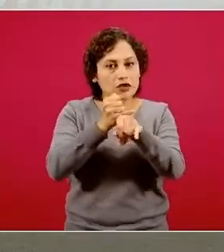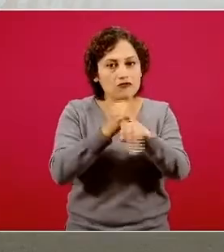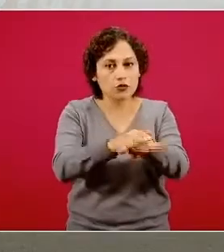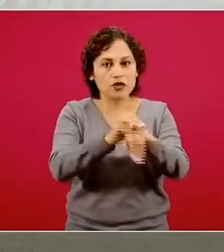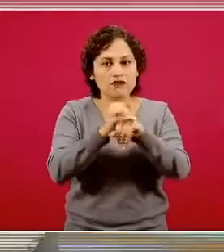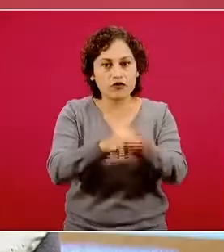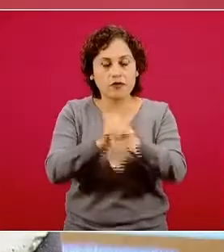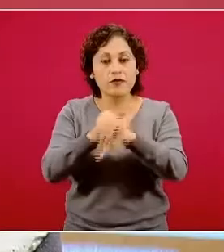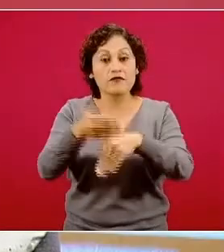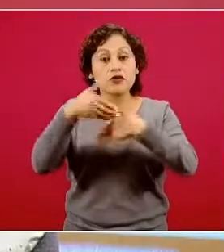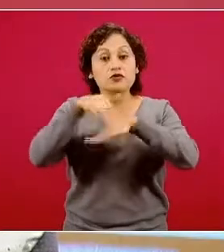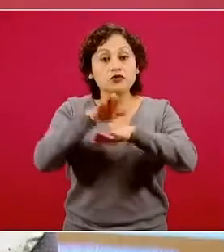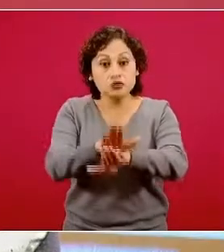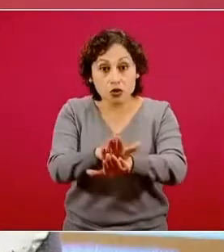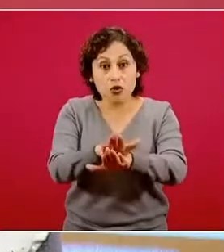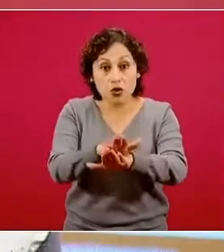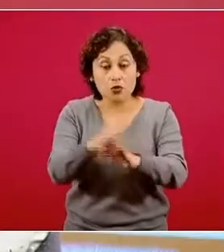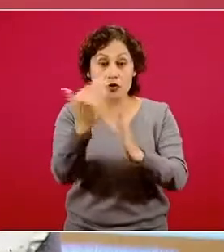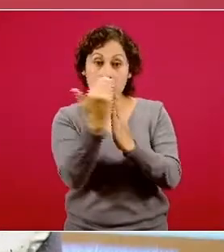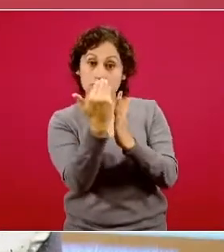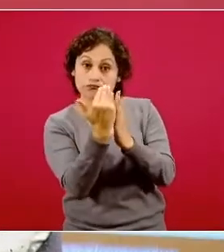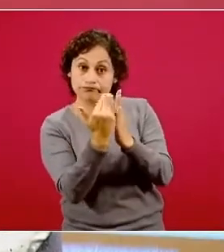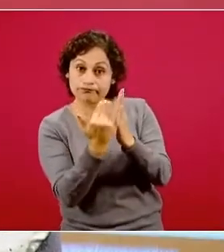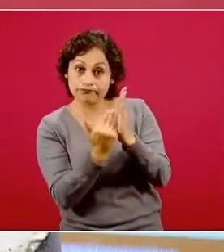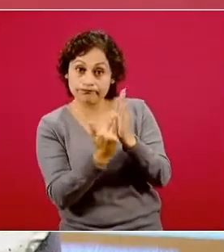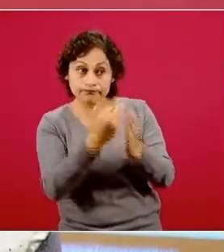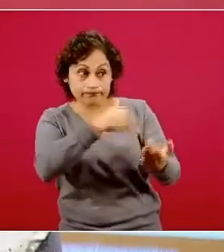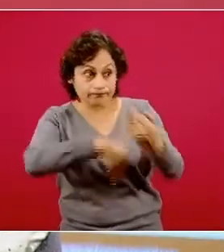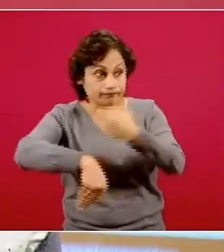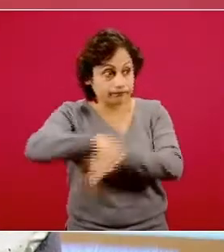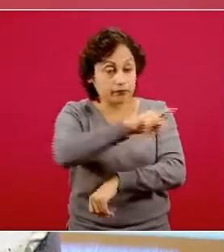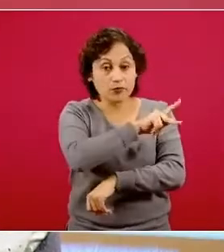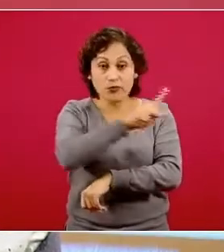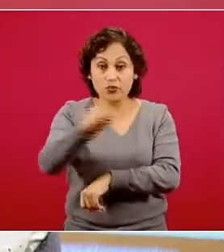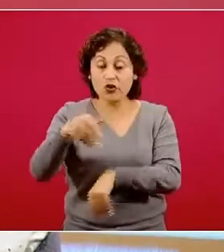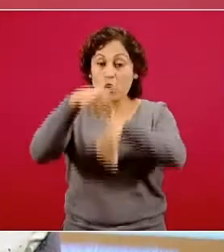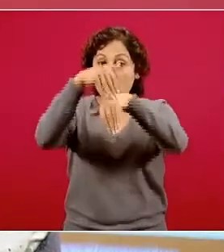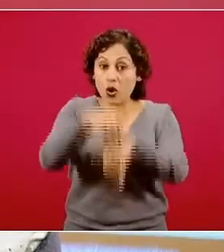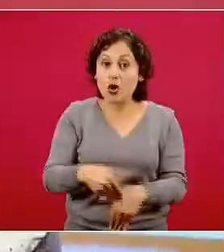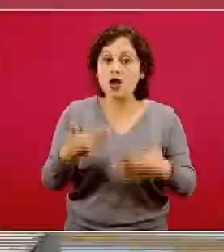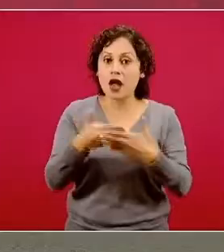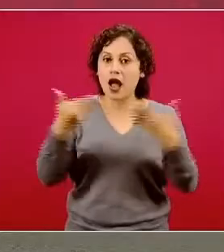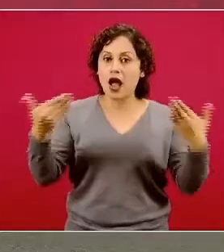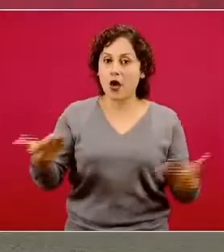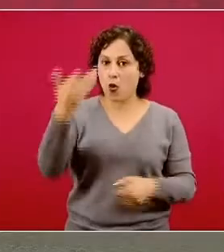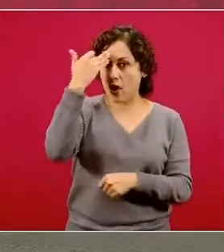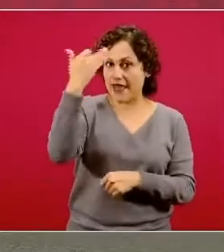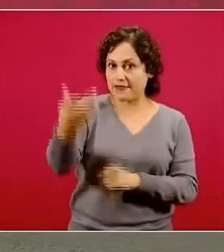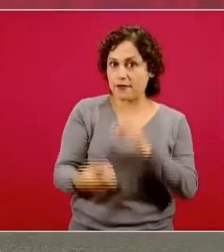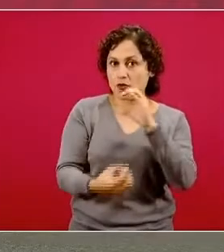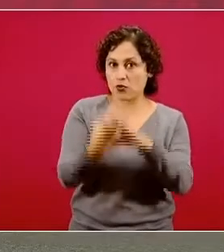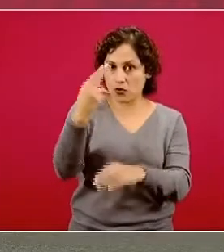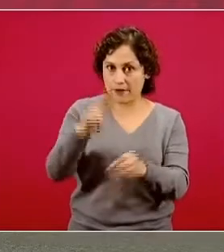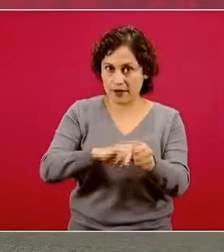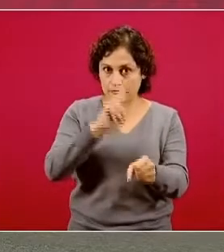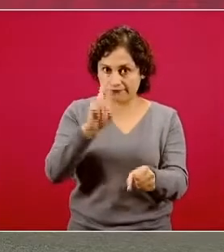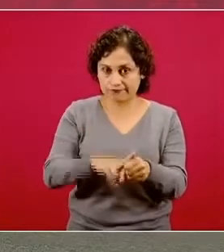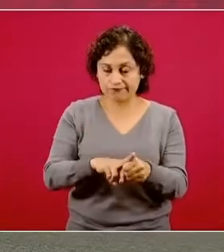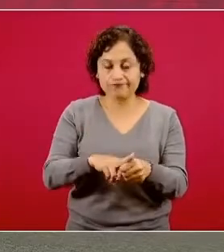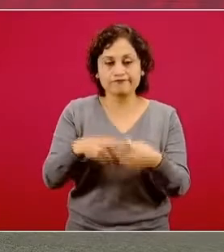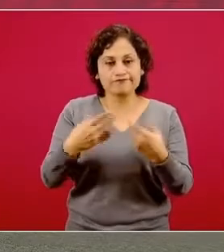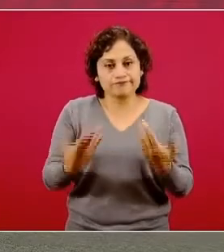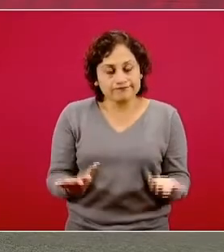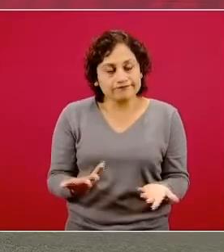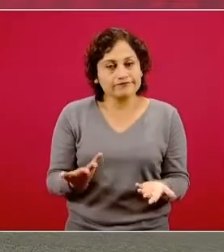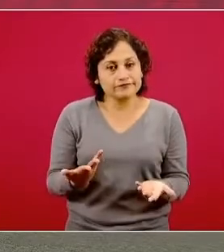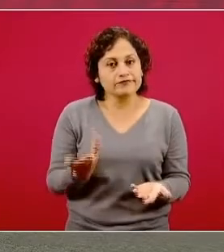informada sobre cómo debemos de actuar en esta nueva normalidad. Lo que esperamos es que